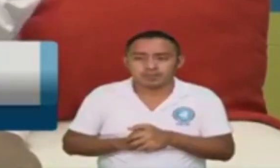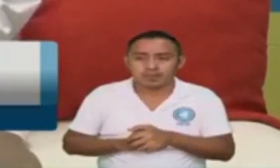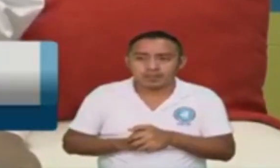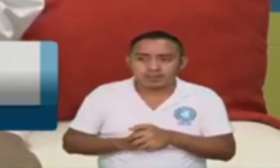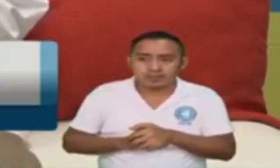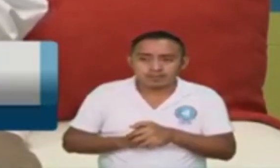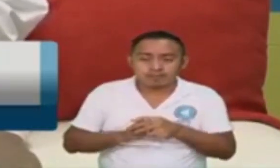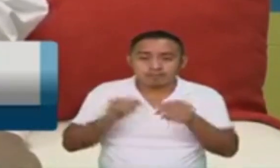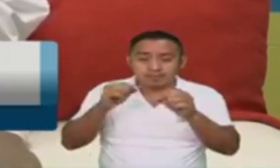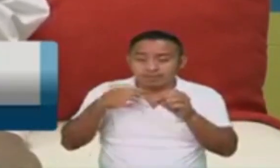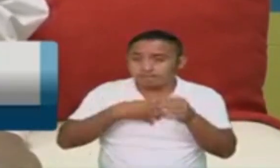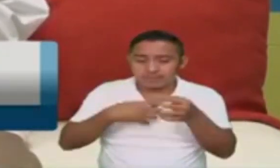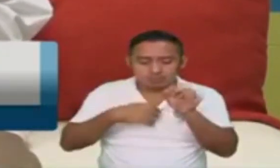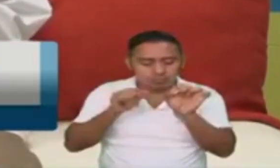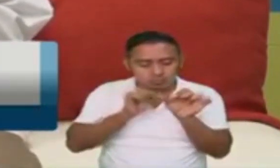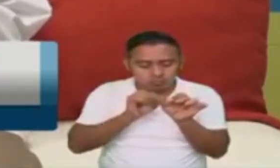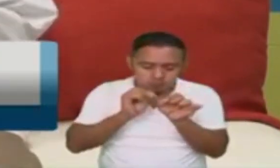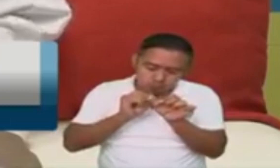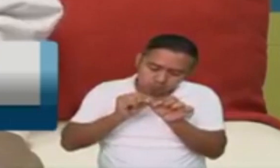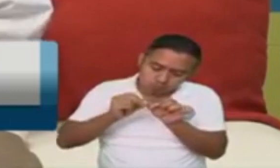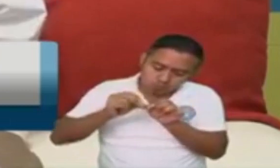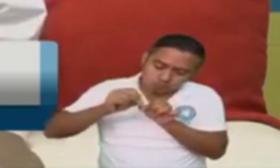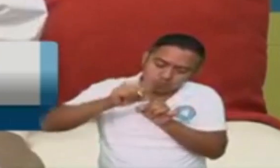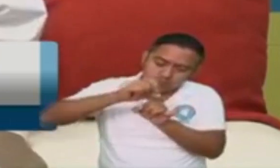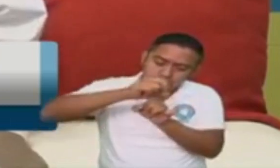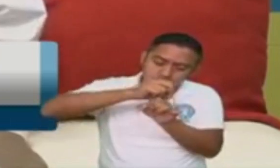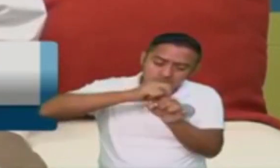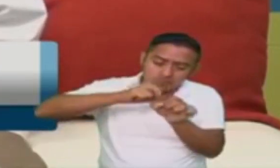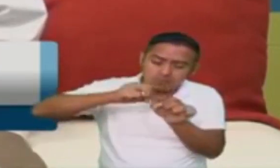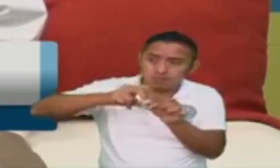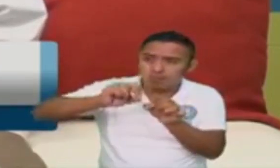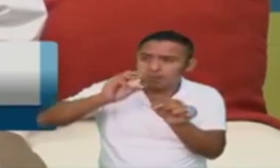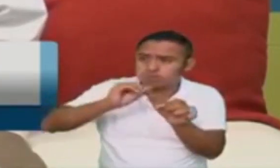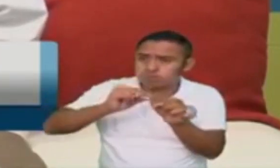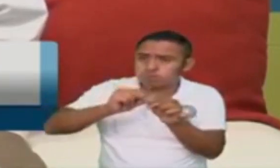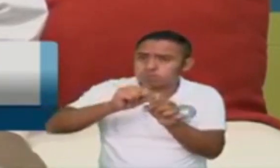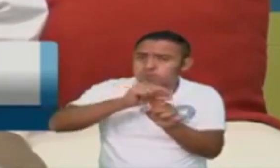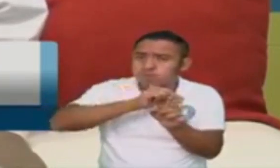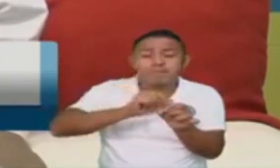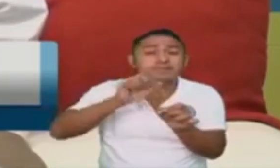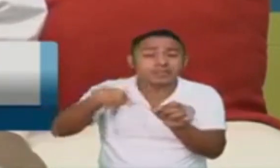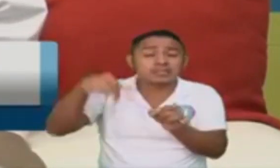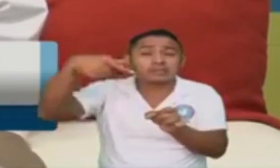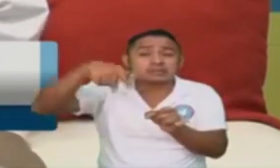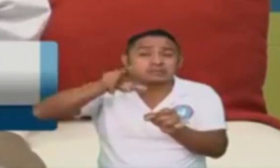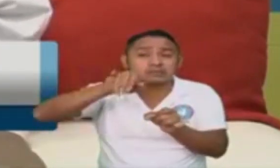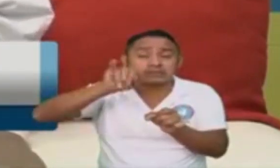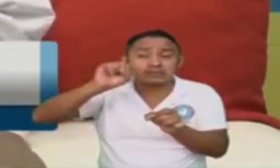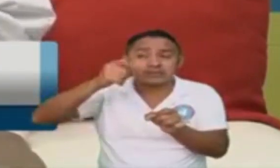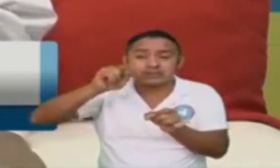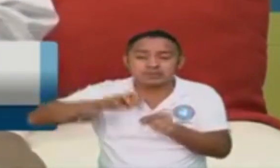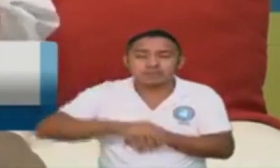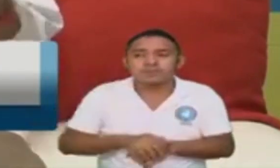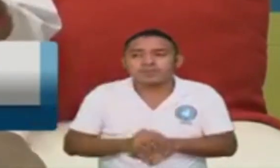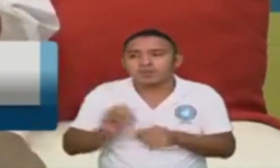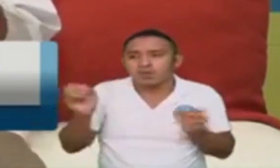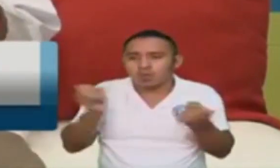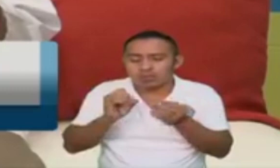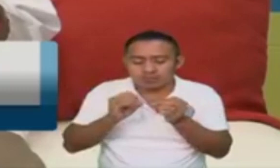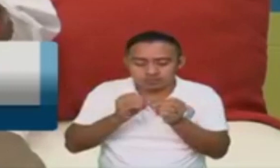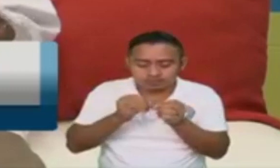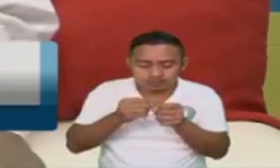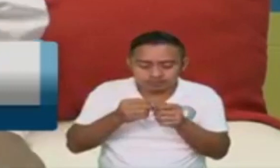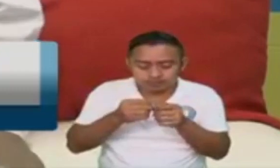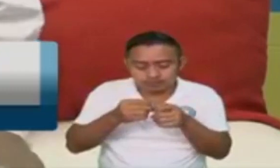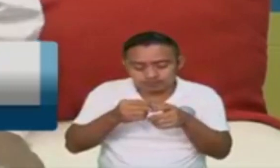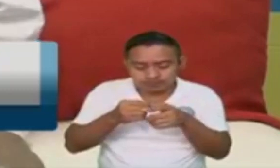veces en quistes, unas zonas redondeadas específicas de la glándula en quistes, o que crezca ella simétricamente, pues, y se